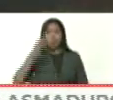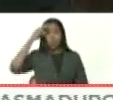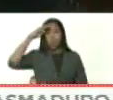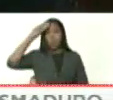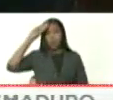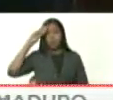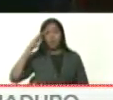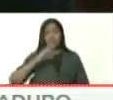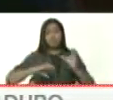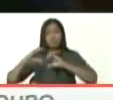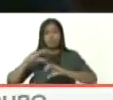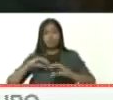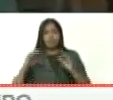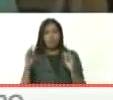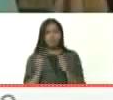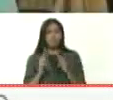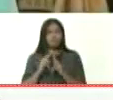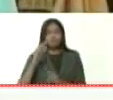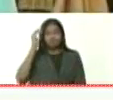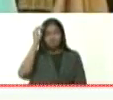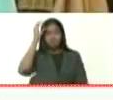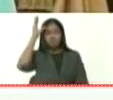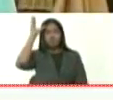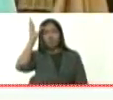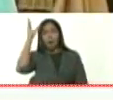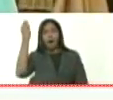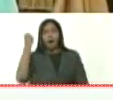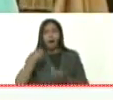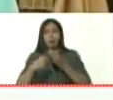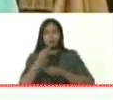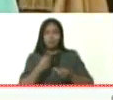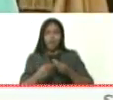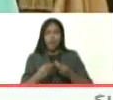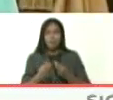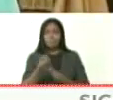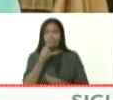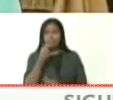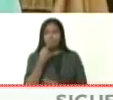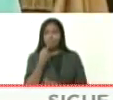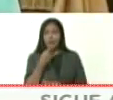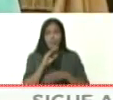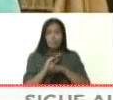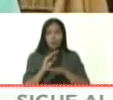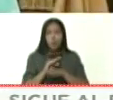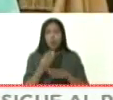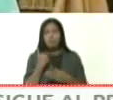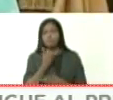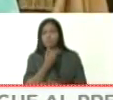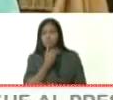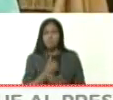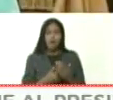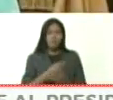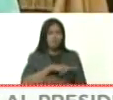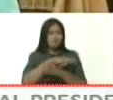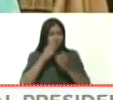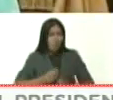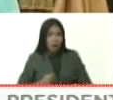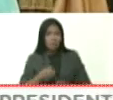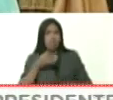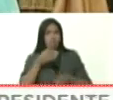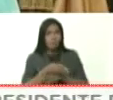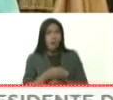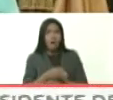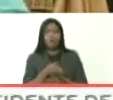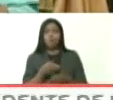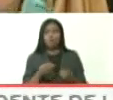y el conocimiento es capaz de crear medicinas para curar enfermedades y llevar esas